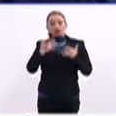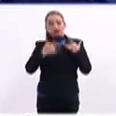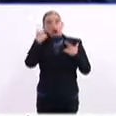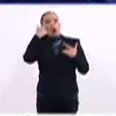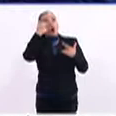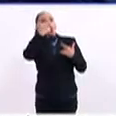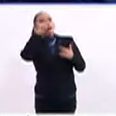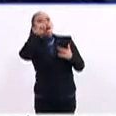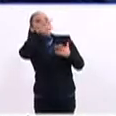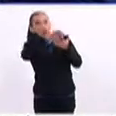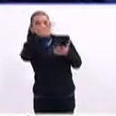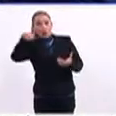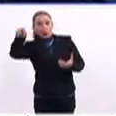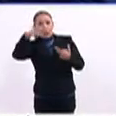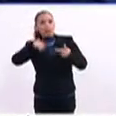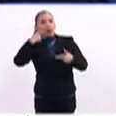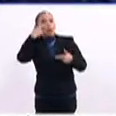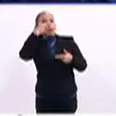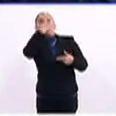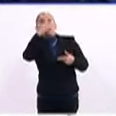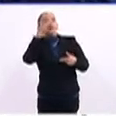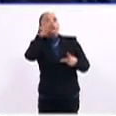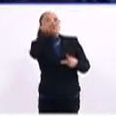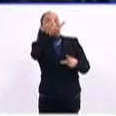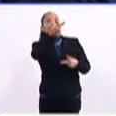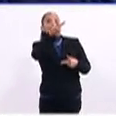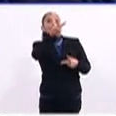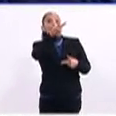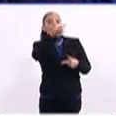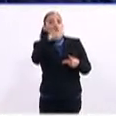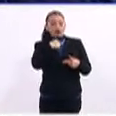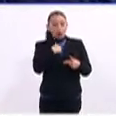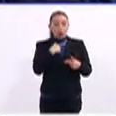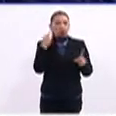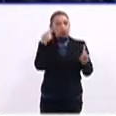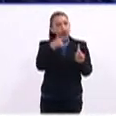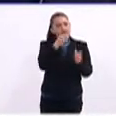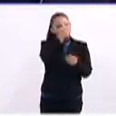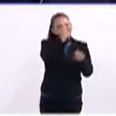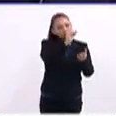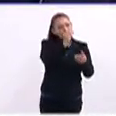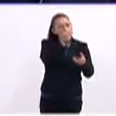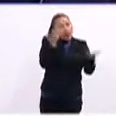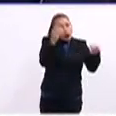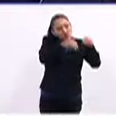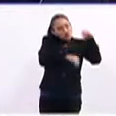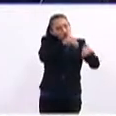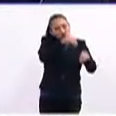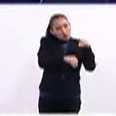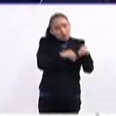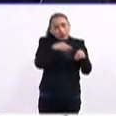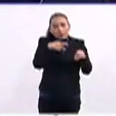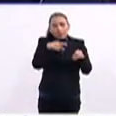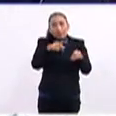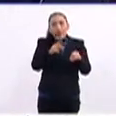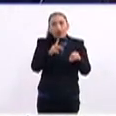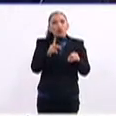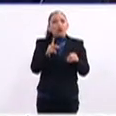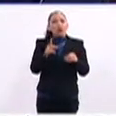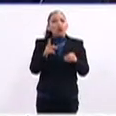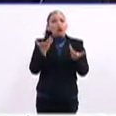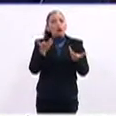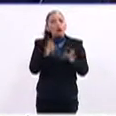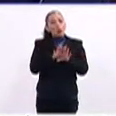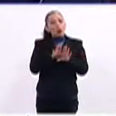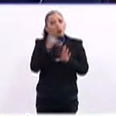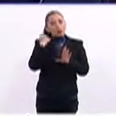de la mirada en la mayor parte de los seres humanos. Y lo hago con ese fin. Y eso no me puede más que